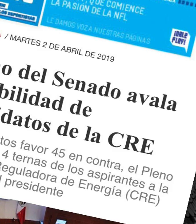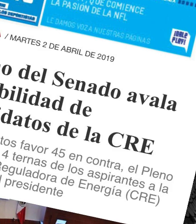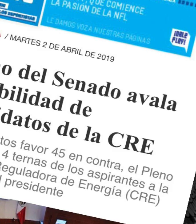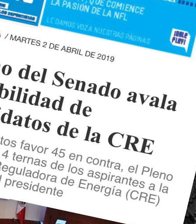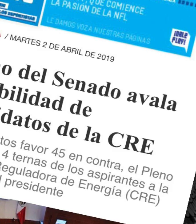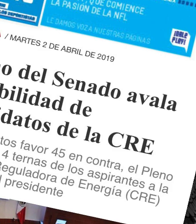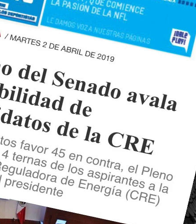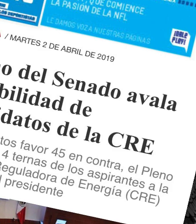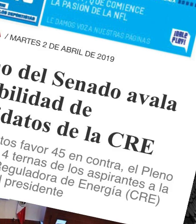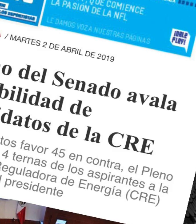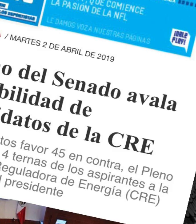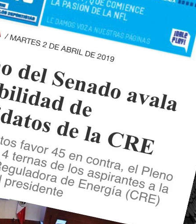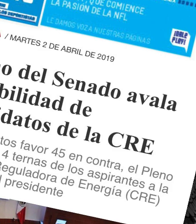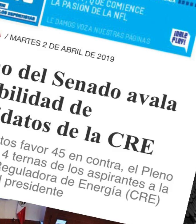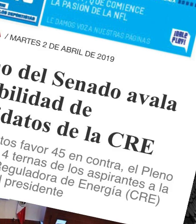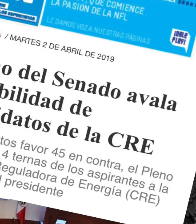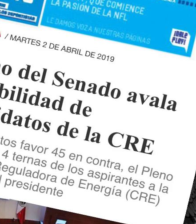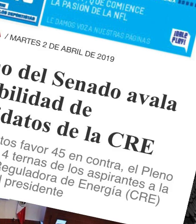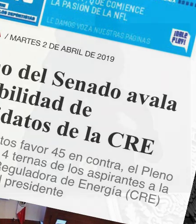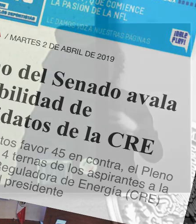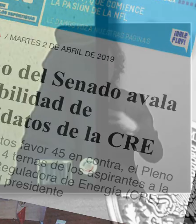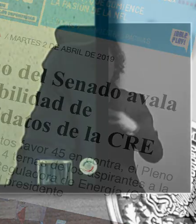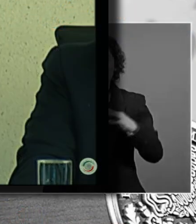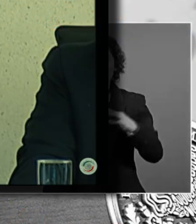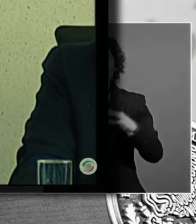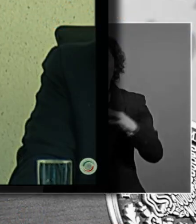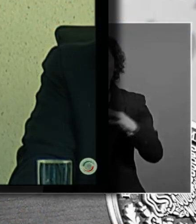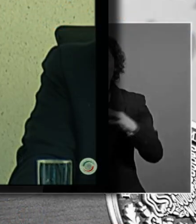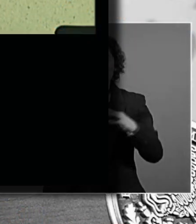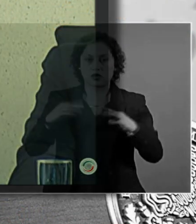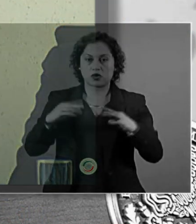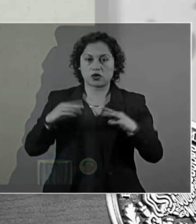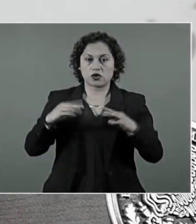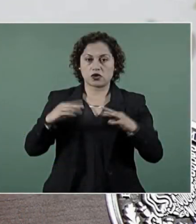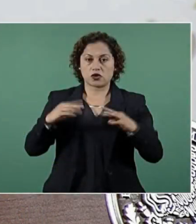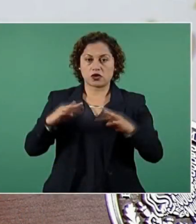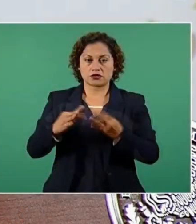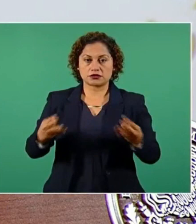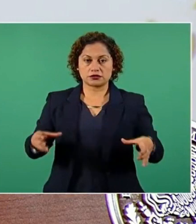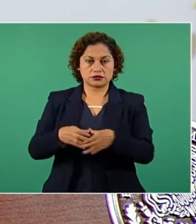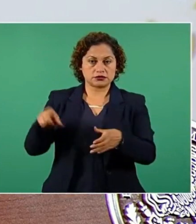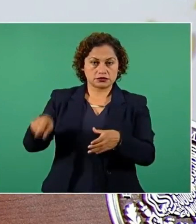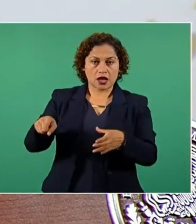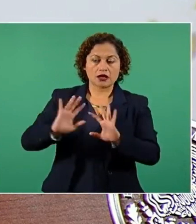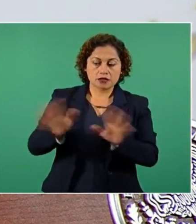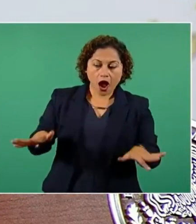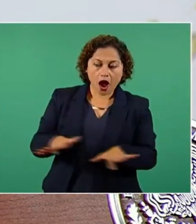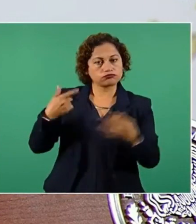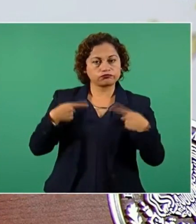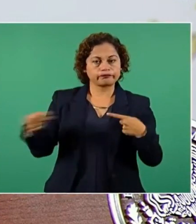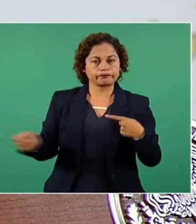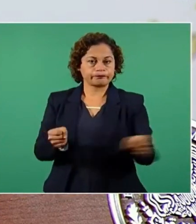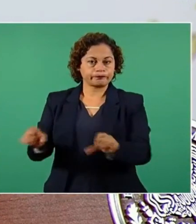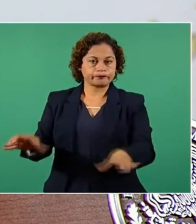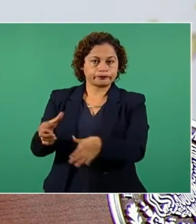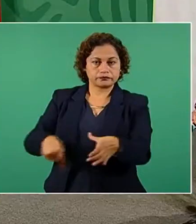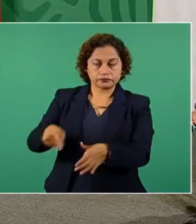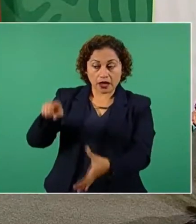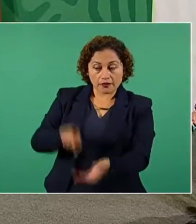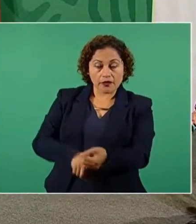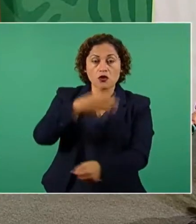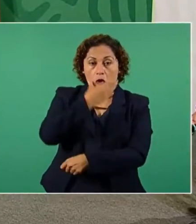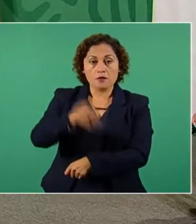responder. Por supuesto, no crean ustedes que era de otra manera. Se aprueban a los 12 aspirantes. Y todos, mujeres y